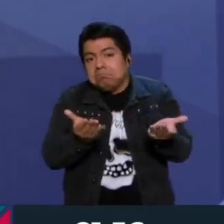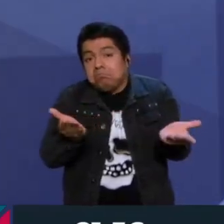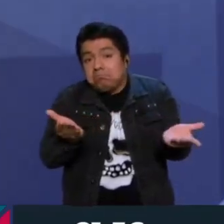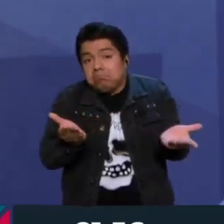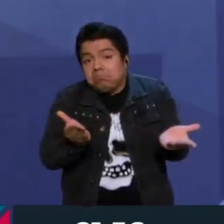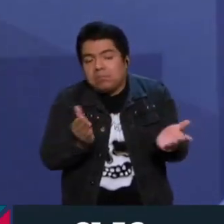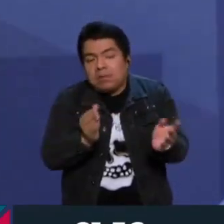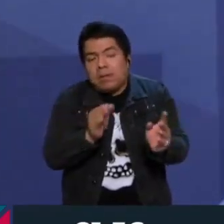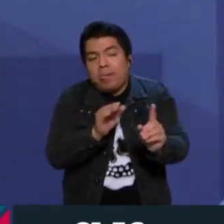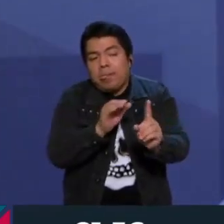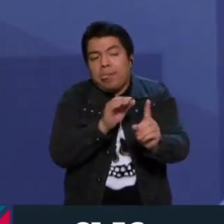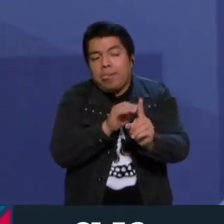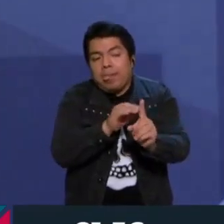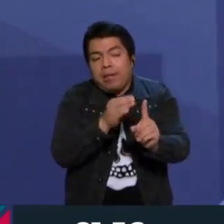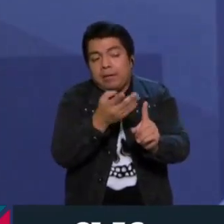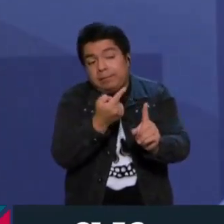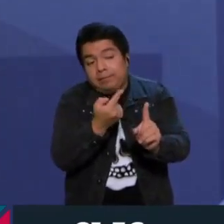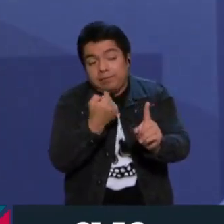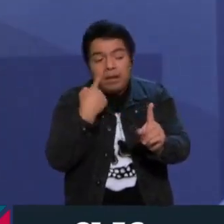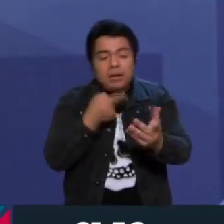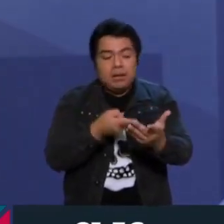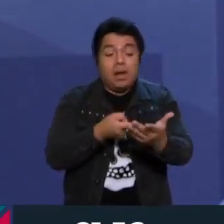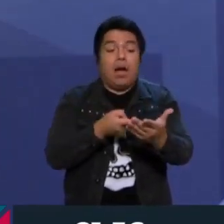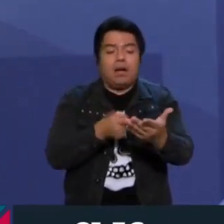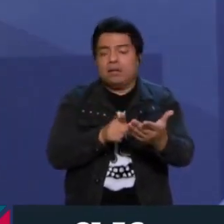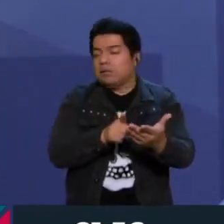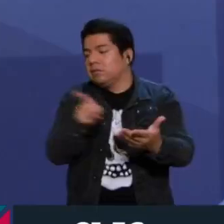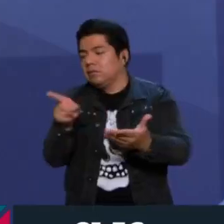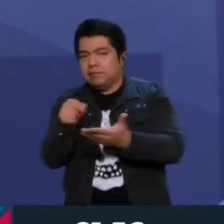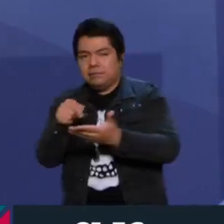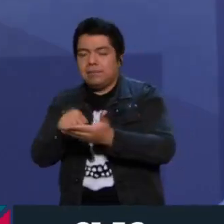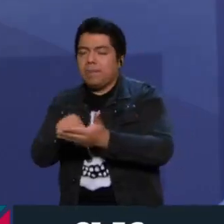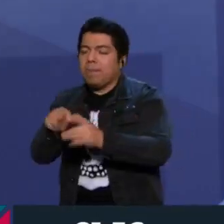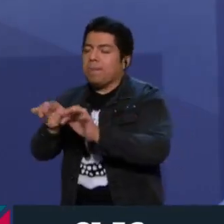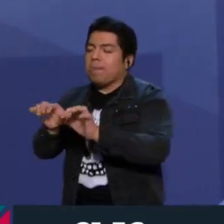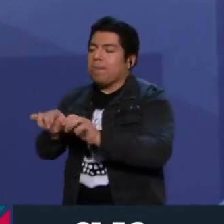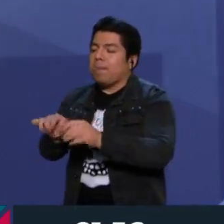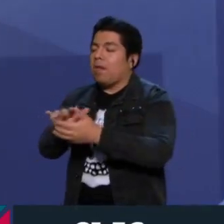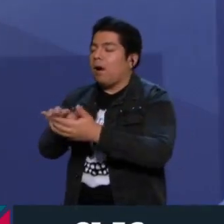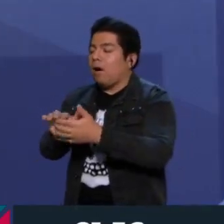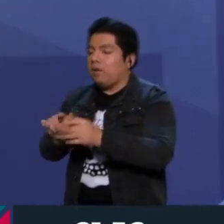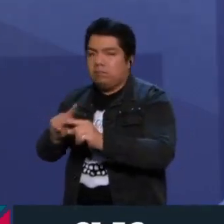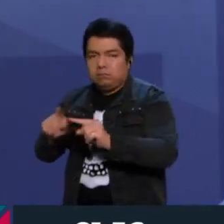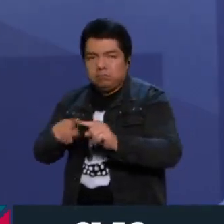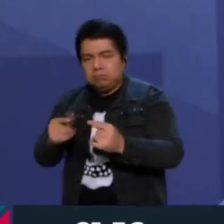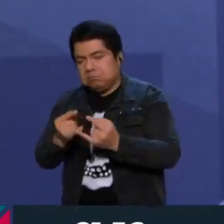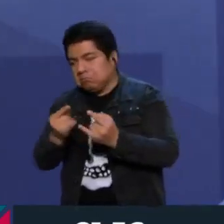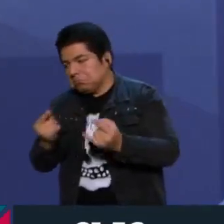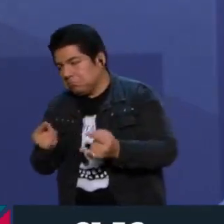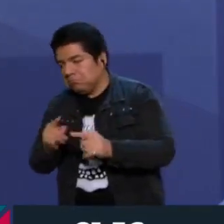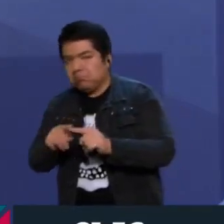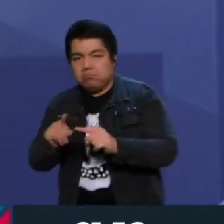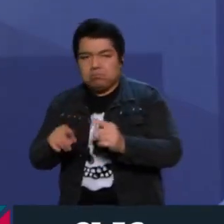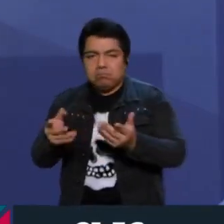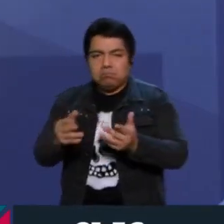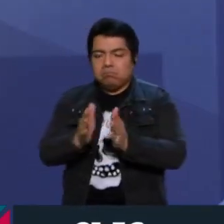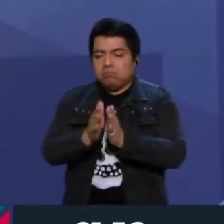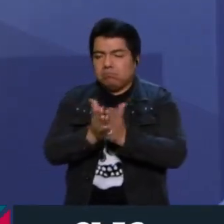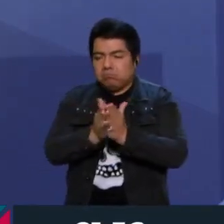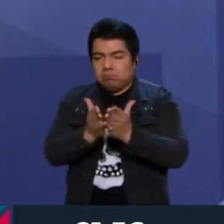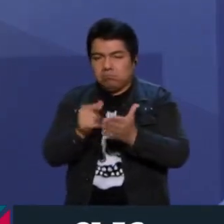te pico para que ahora tú vayas y le empieces a rascar en otros lados, ¿no? Porque hay otros documentales o, como ya decíamos, hay libros